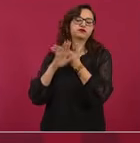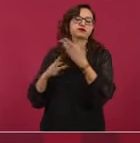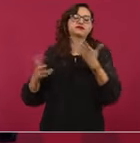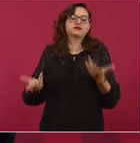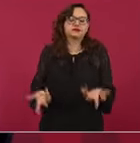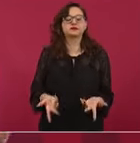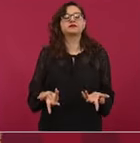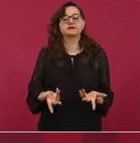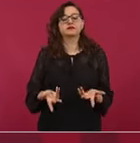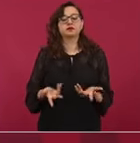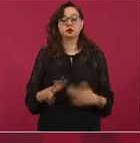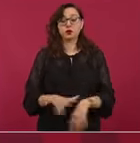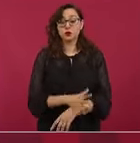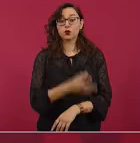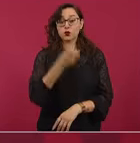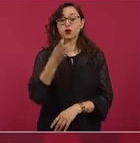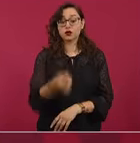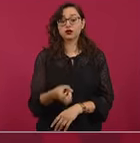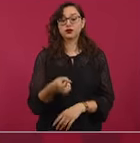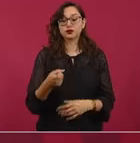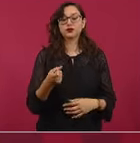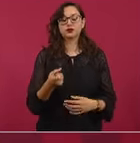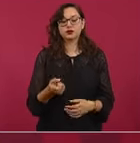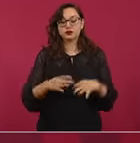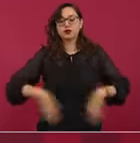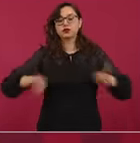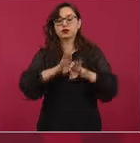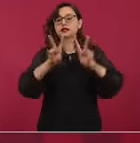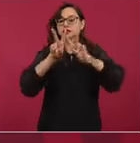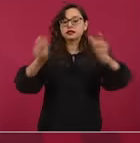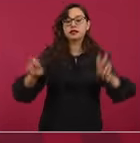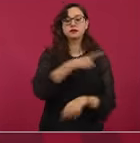es lo que hay que debatir,